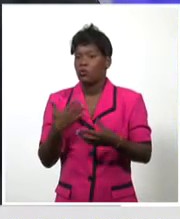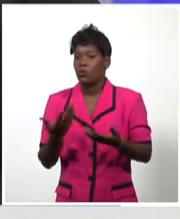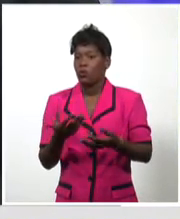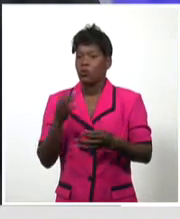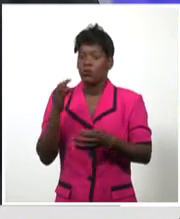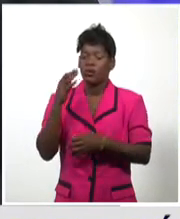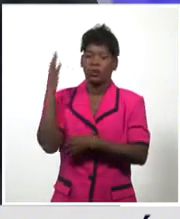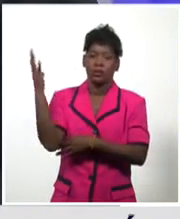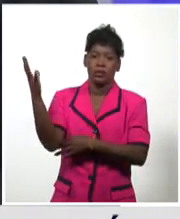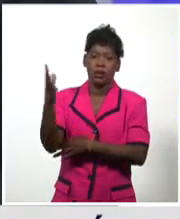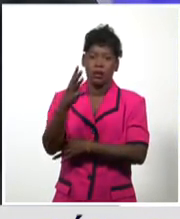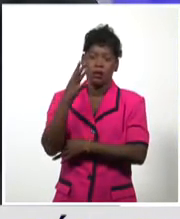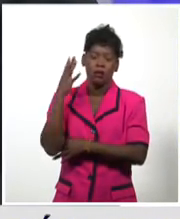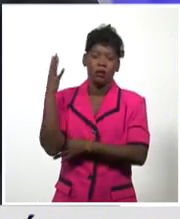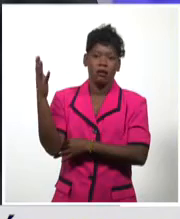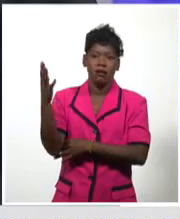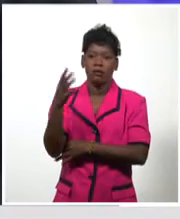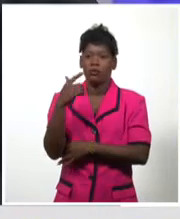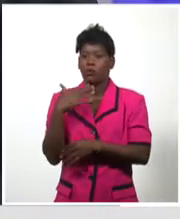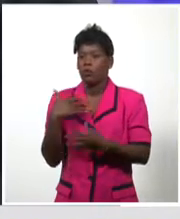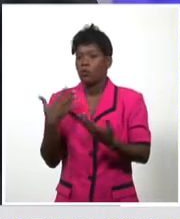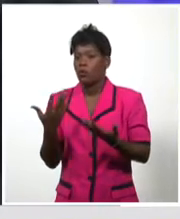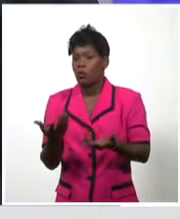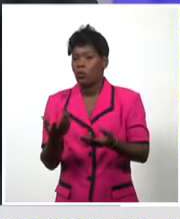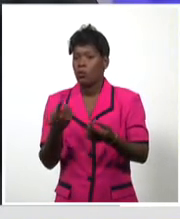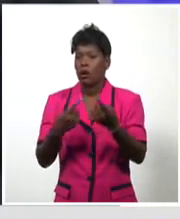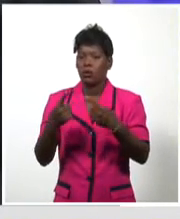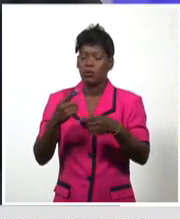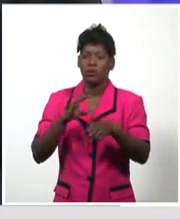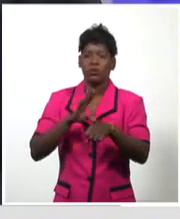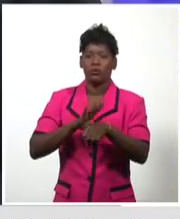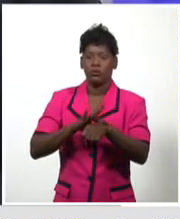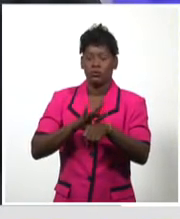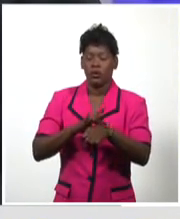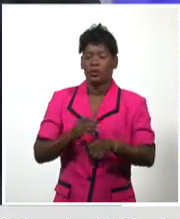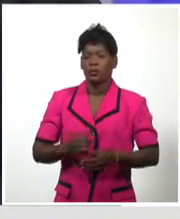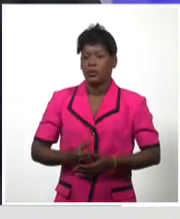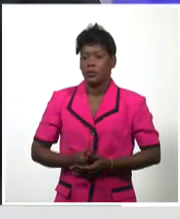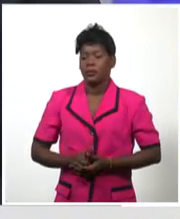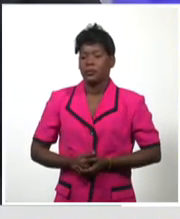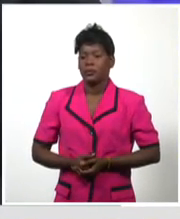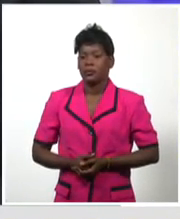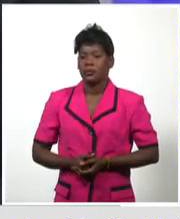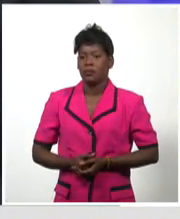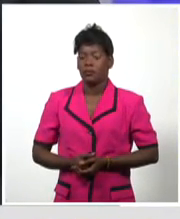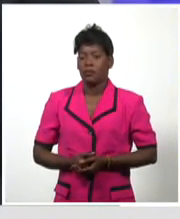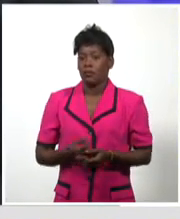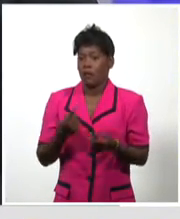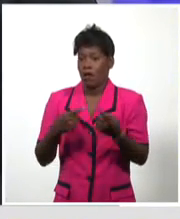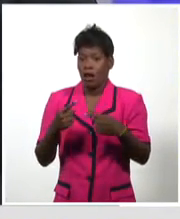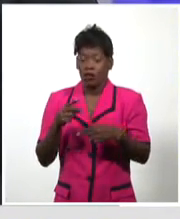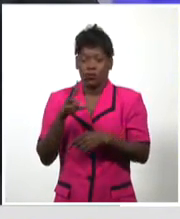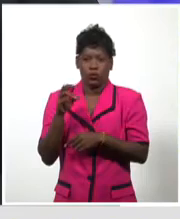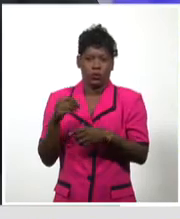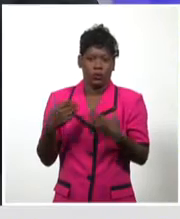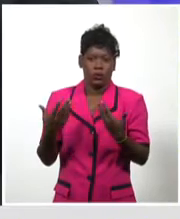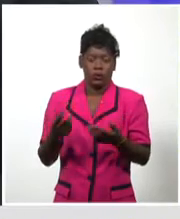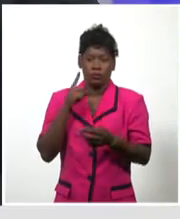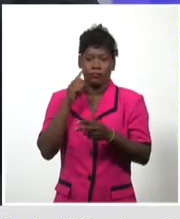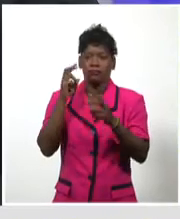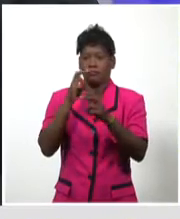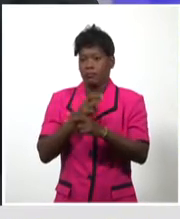meteorológicas y el comportamiento de determinadas enfermedades, los virus, etcétera. Algo novedoso en cuanto a las investigaciones que